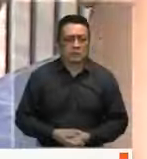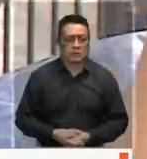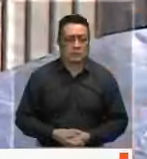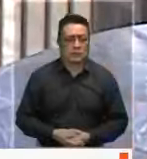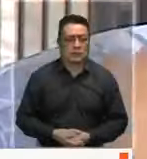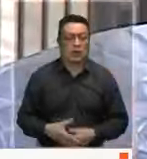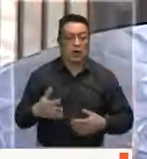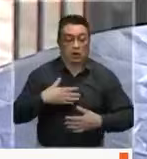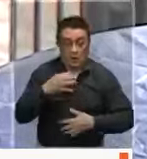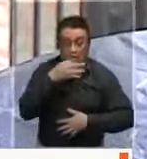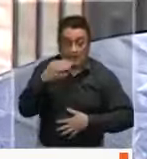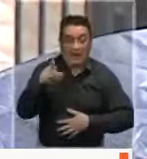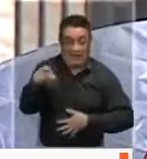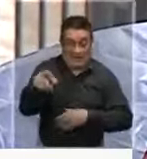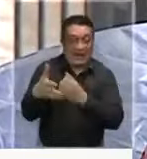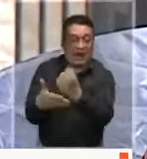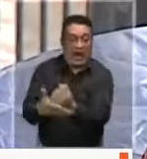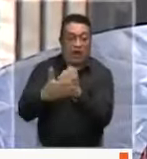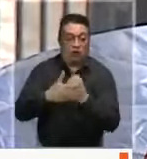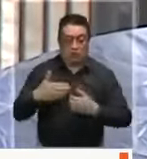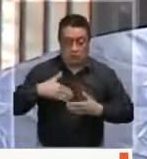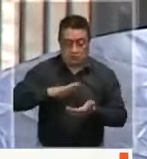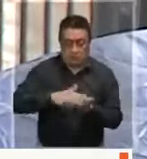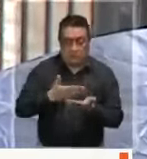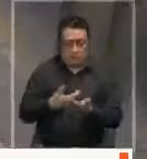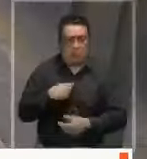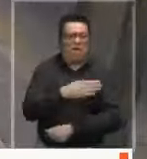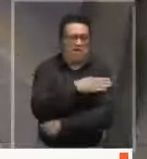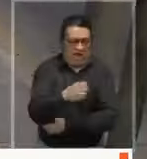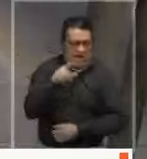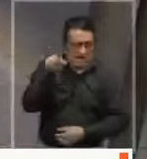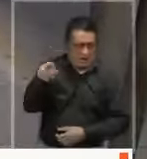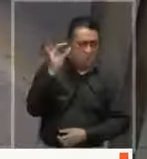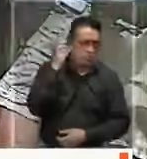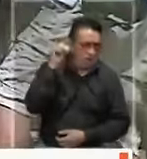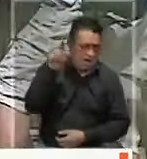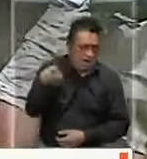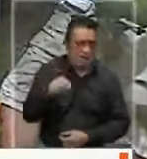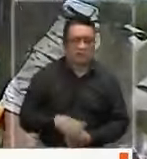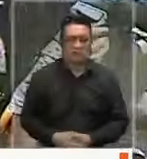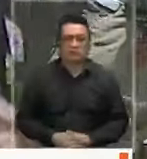Yo digo que ella me va a ayudar y voy a quedar bien porque tengo mucha fe en ella.